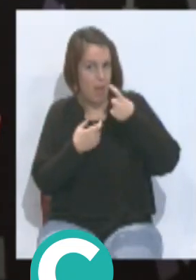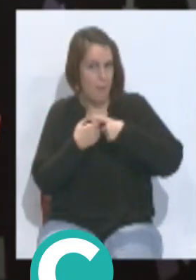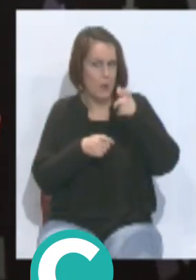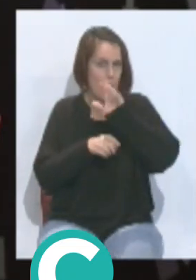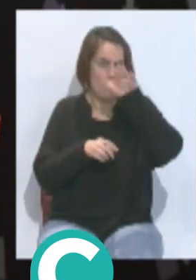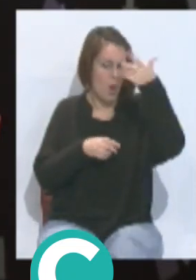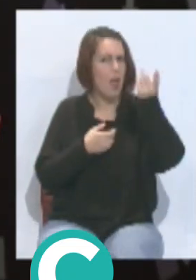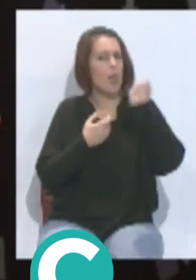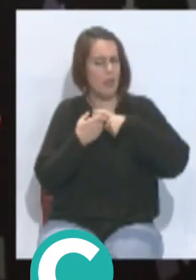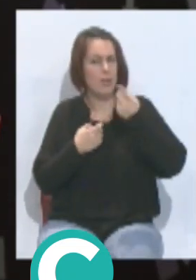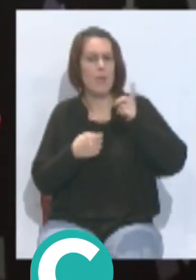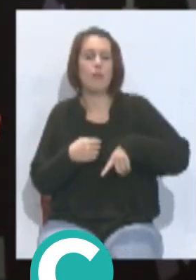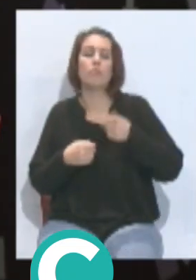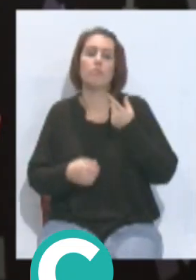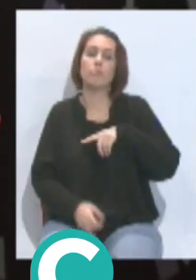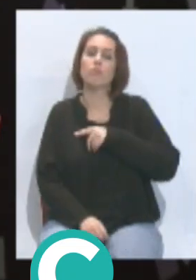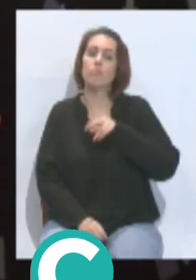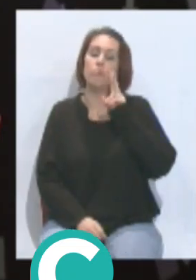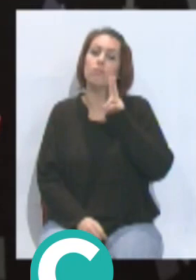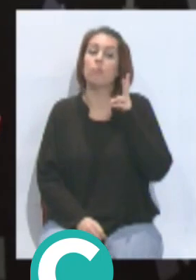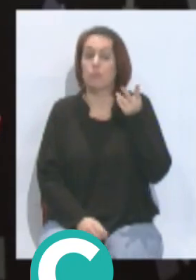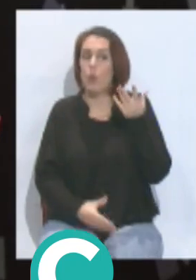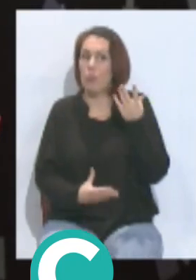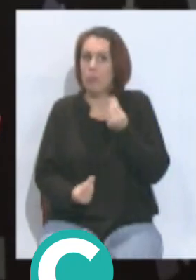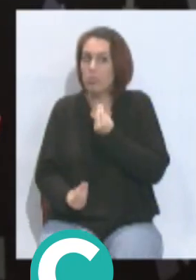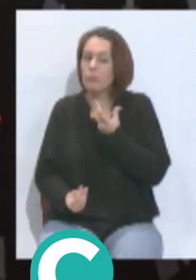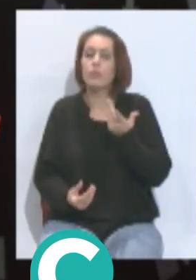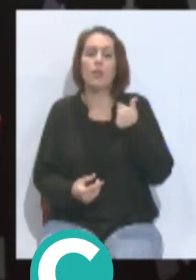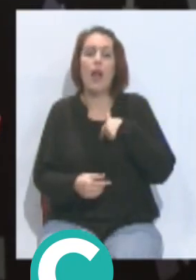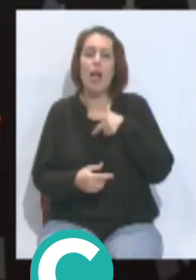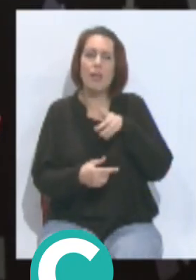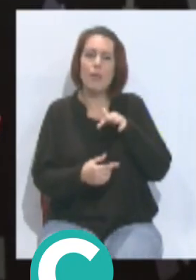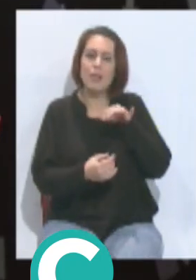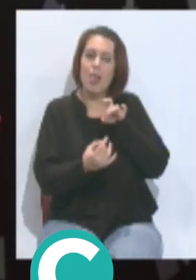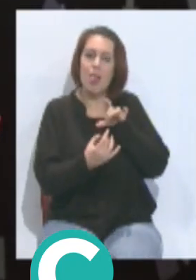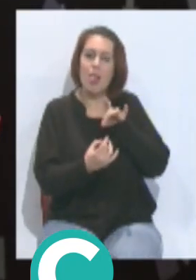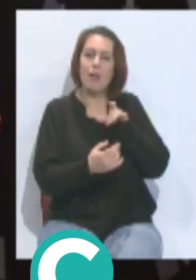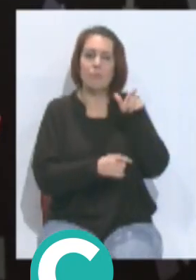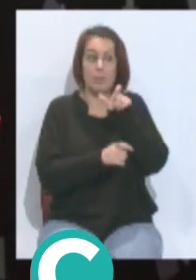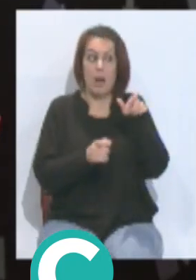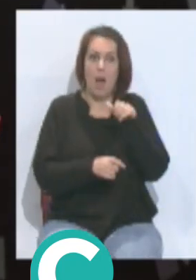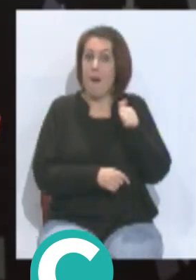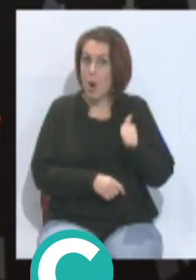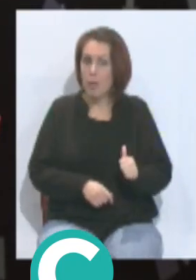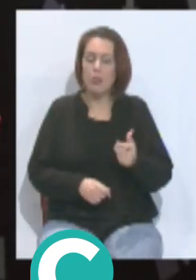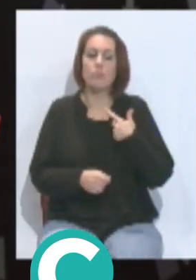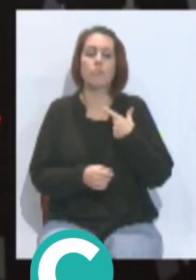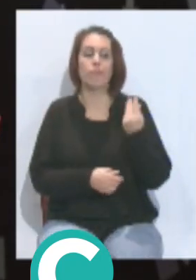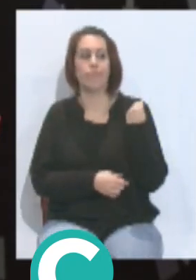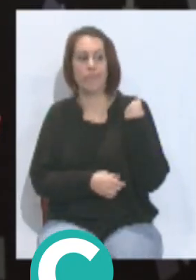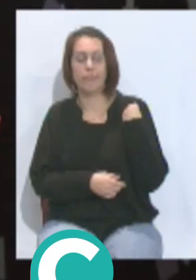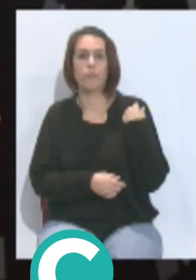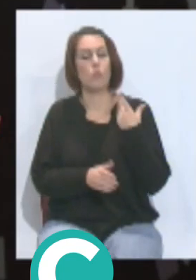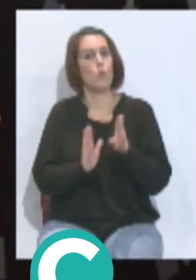de fuera también. Es decir, que veíamos, y además en ese feedback que hemos tenido con la gente de las evaluaciones, y eso nos planteaba